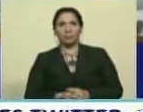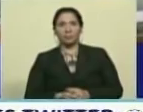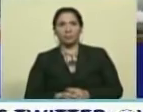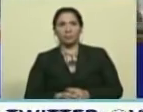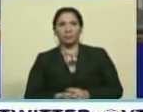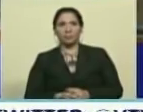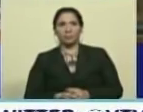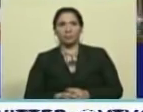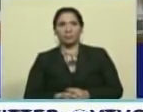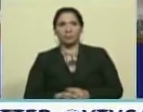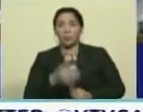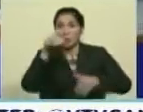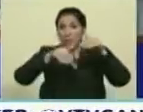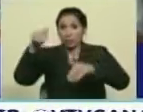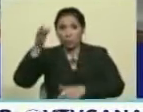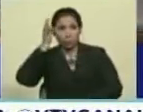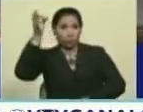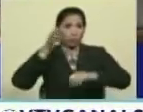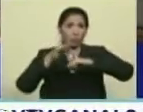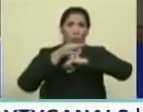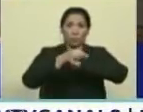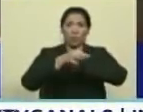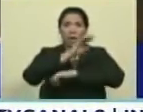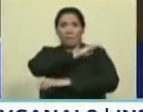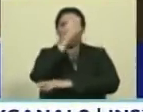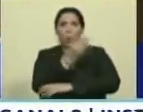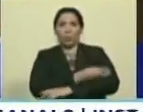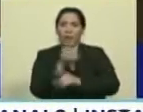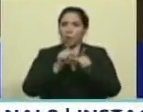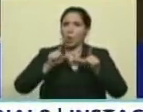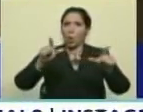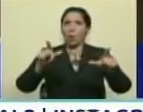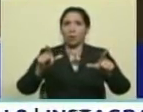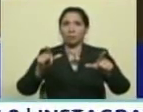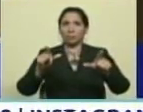La elección de los consejos comunales, de los poderes locales.